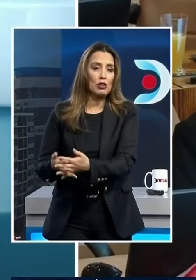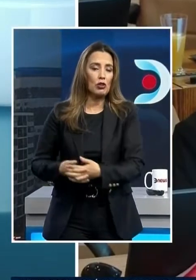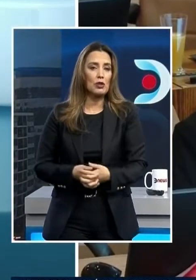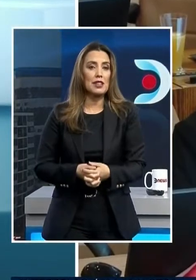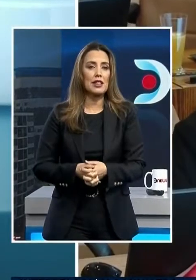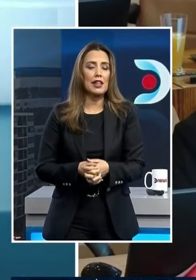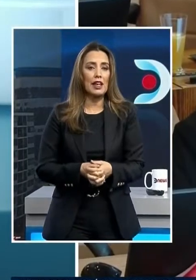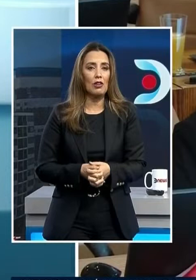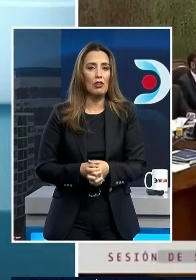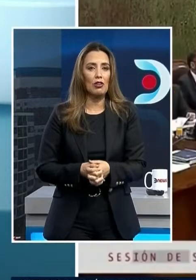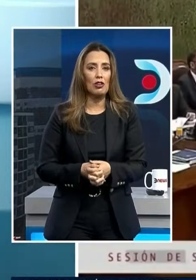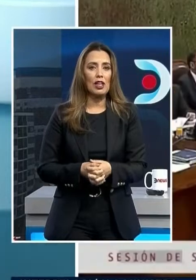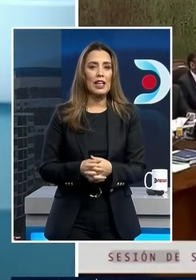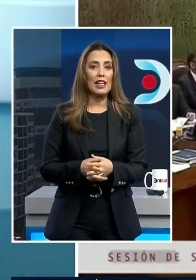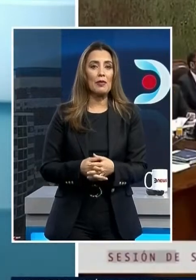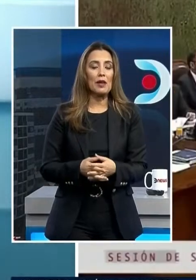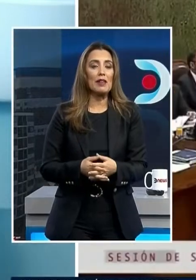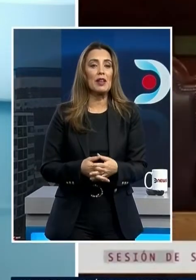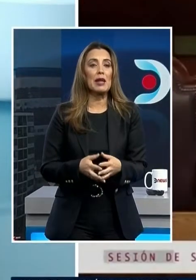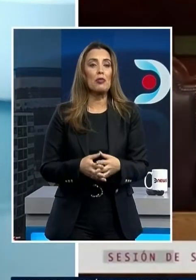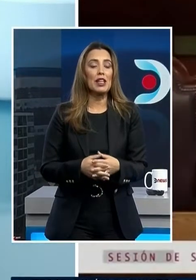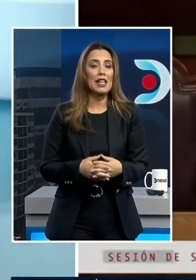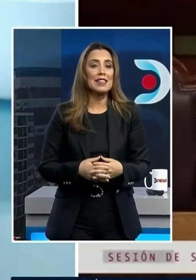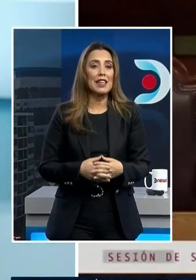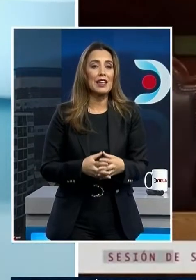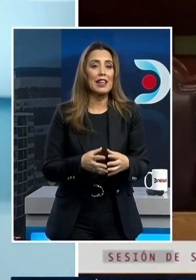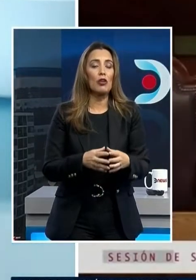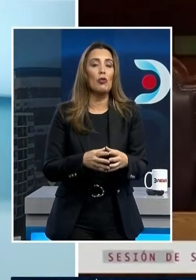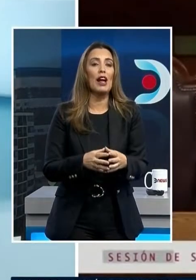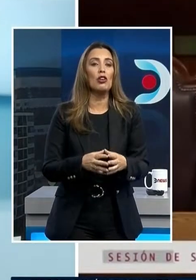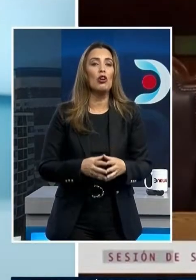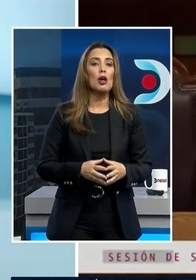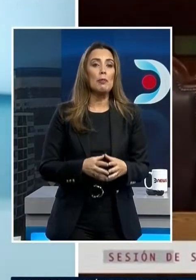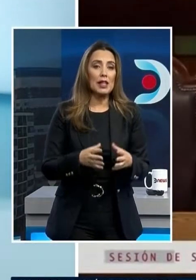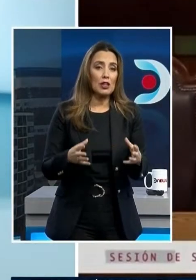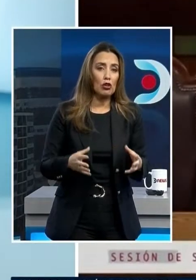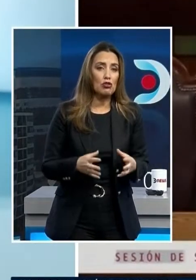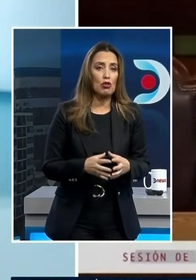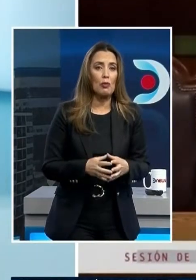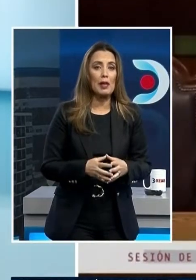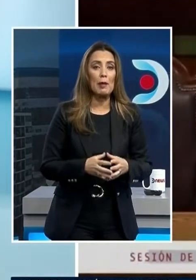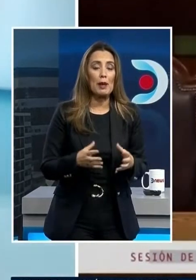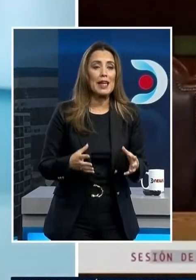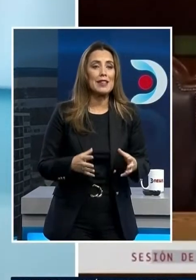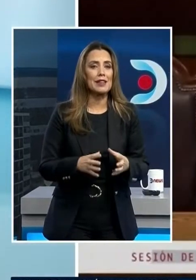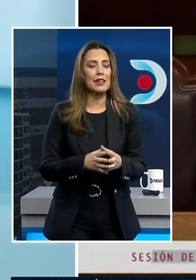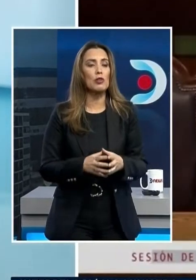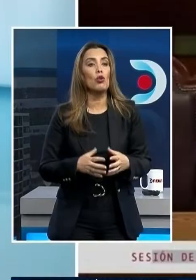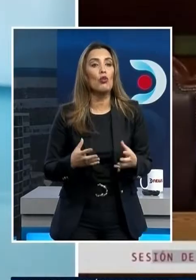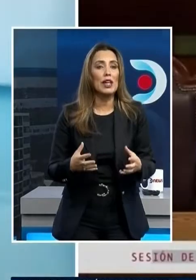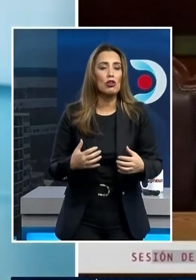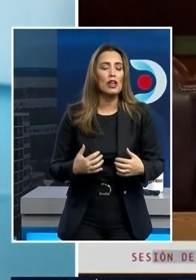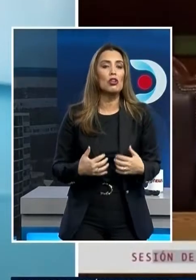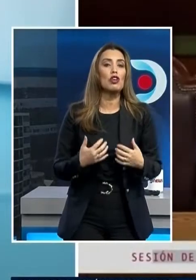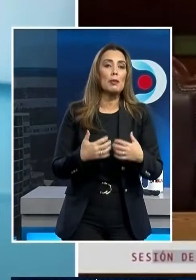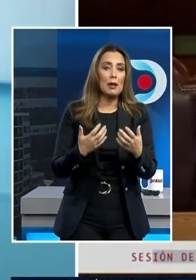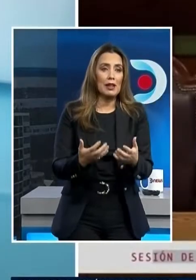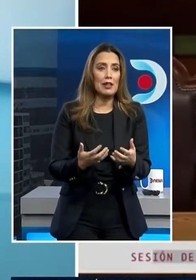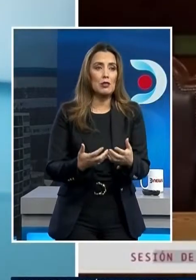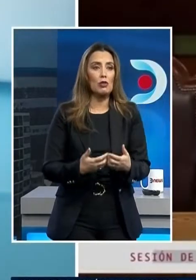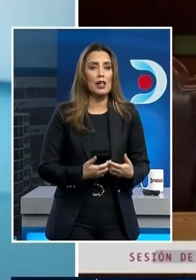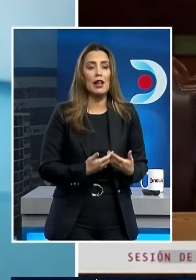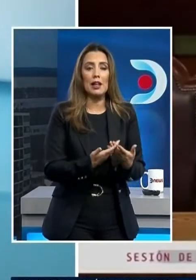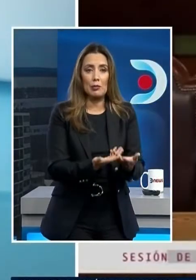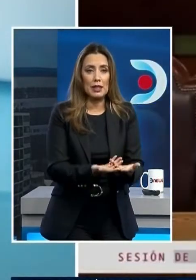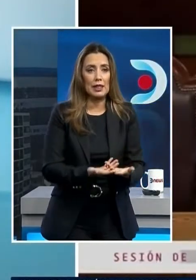todo esto que usted ha señalado que pudiera ser como algo peligroso para el país, el tener un gobierno que no respalda